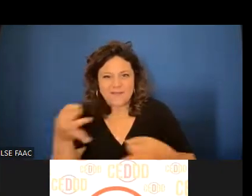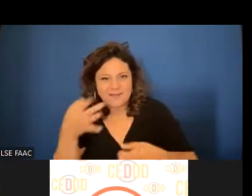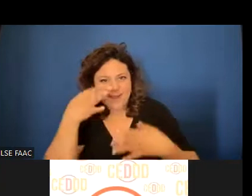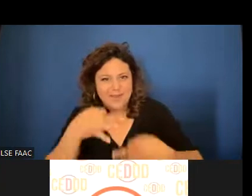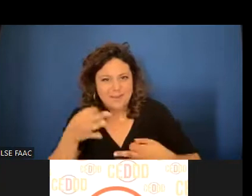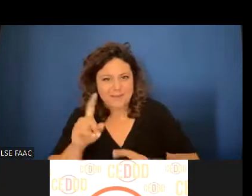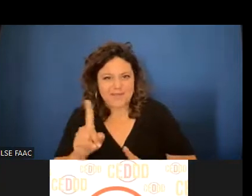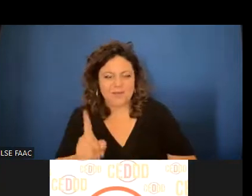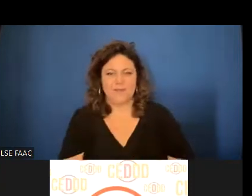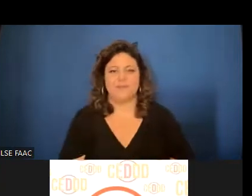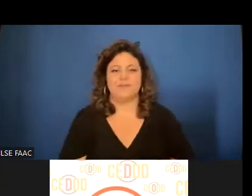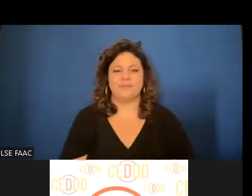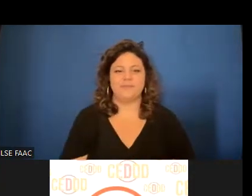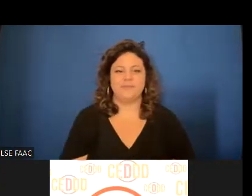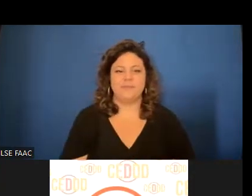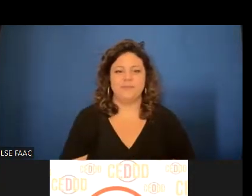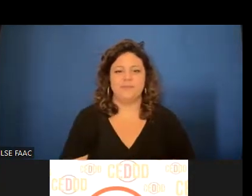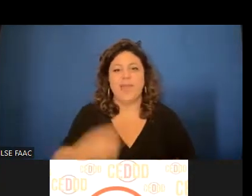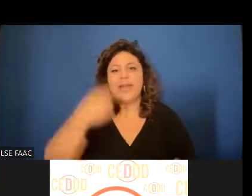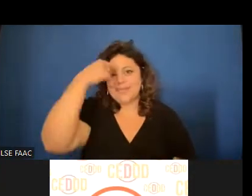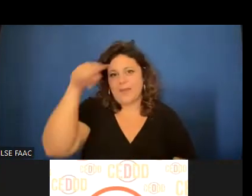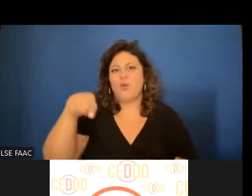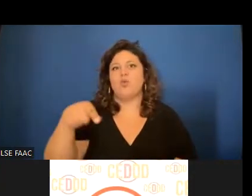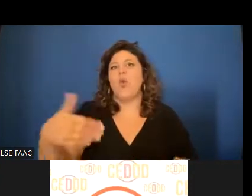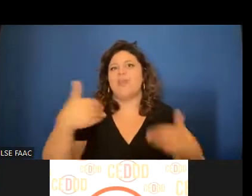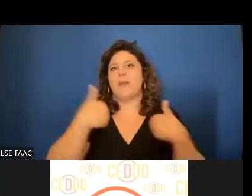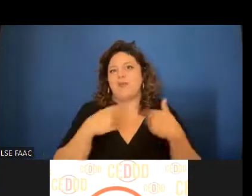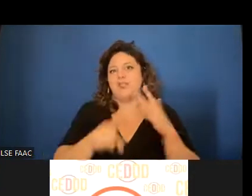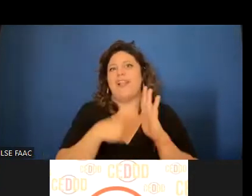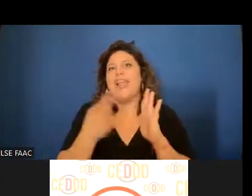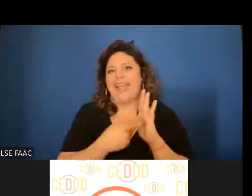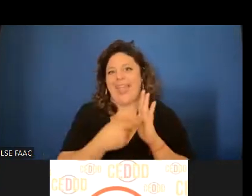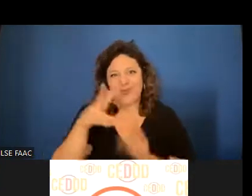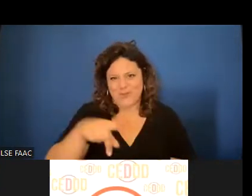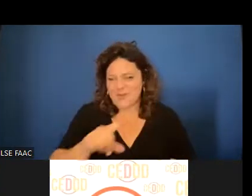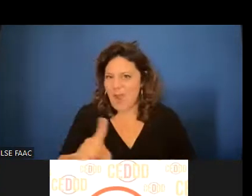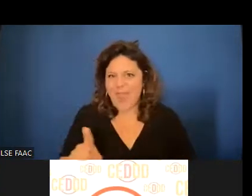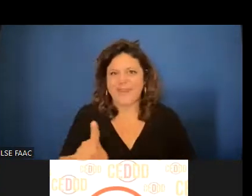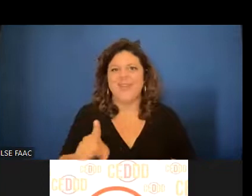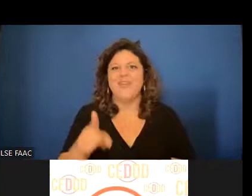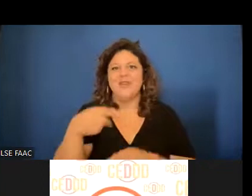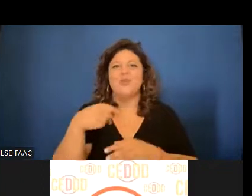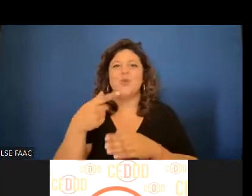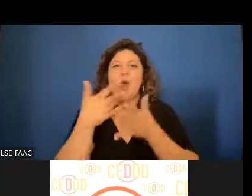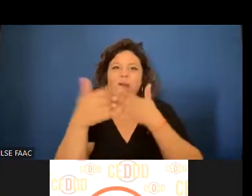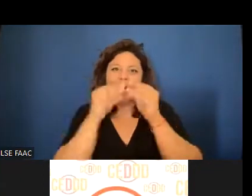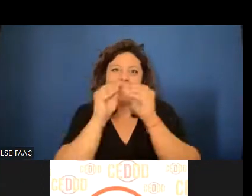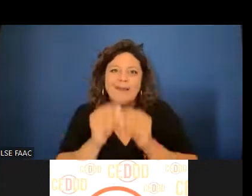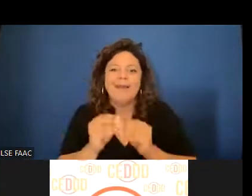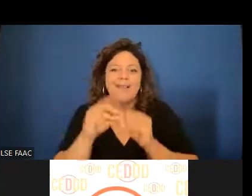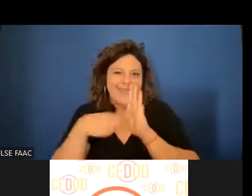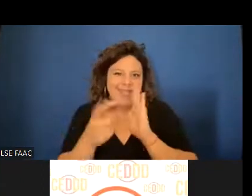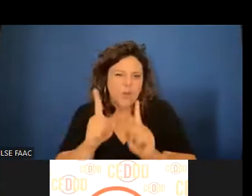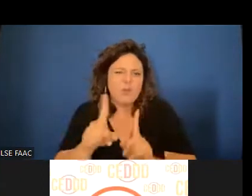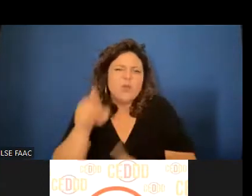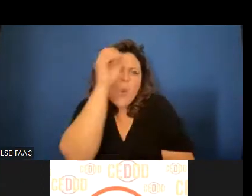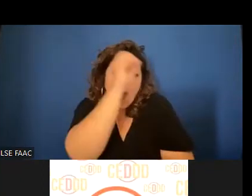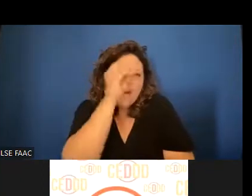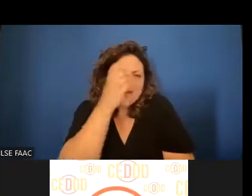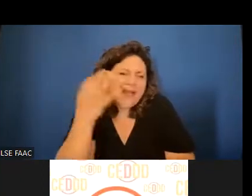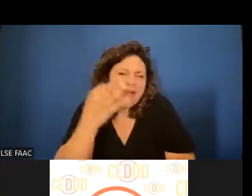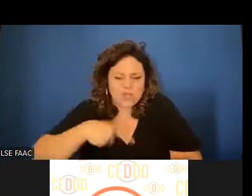estado, ¿vale? Si era, que le preguntaba a la persona, ¿eh? Que si se encontraba moderado o grave, entonces hacía una incisión directa en su